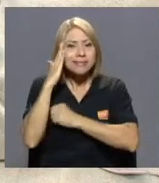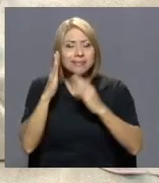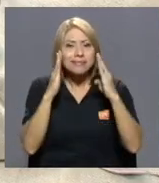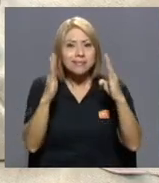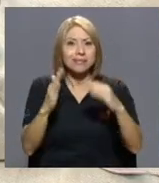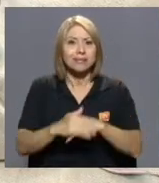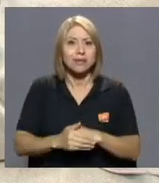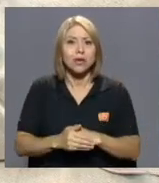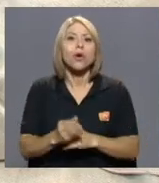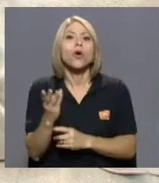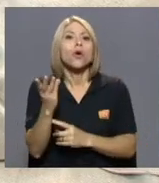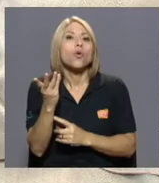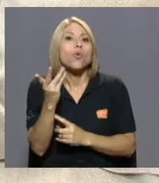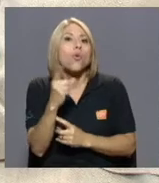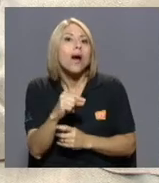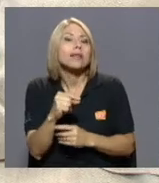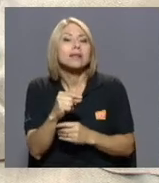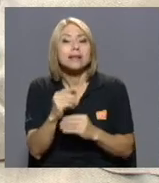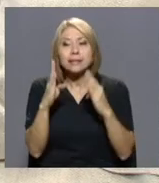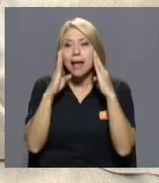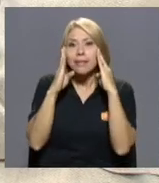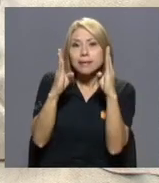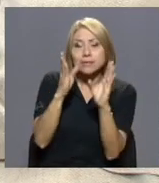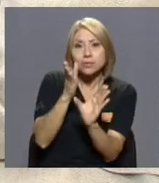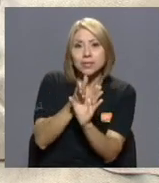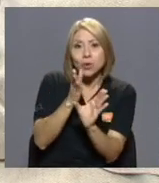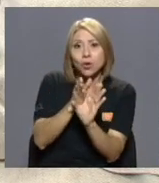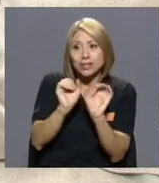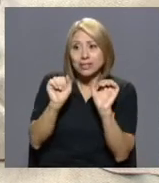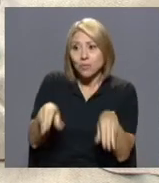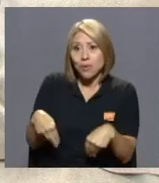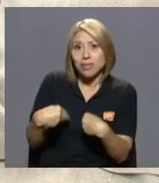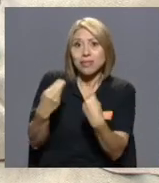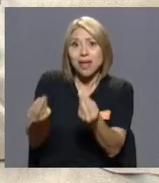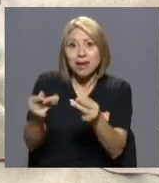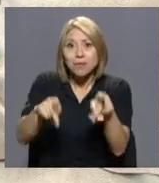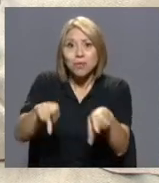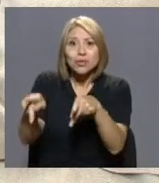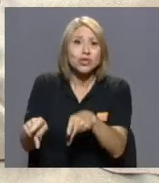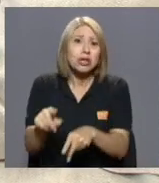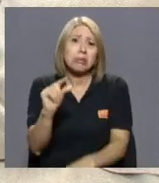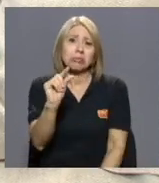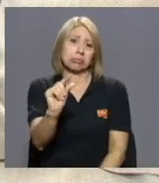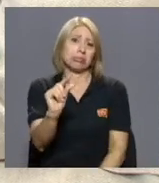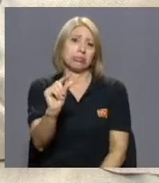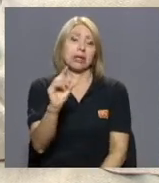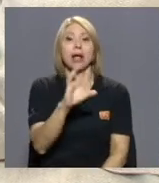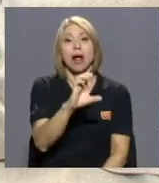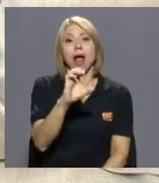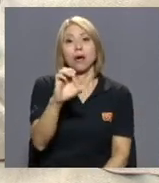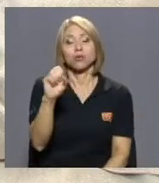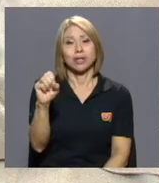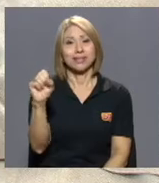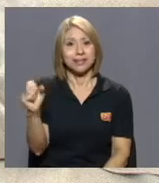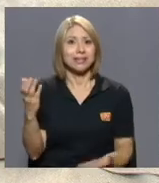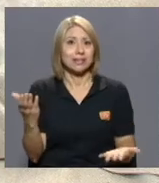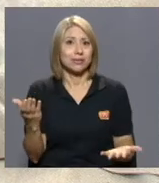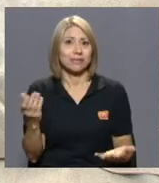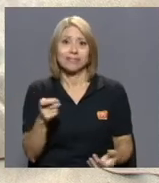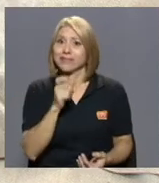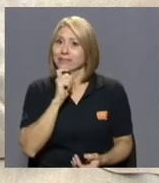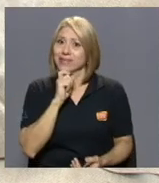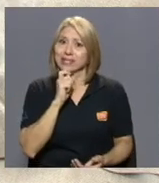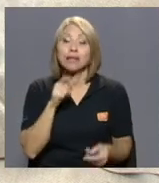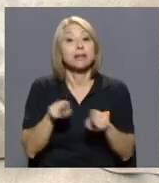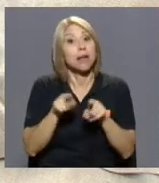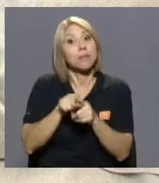de consultas que se le pueden ofrecer a la población es escasísima. Desde la Caja de Costarricense de Seguro Social, efectivamente, ir a servicios privados